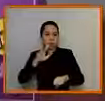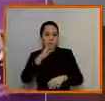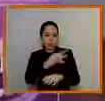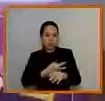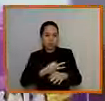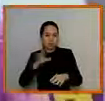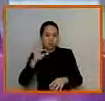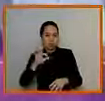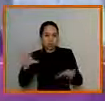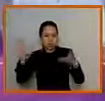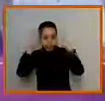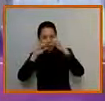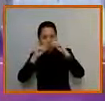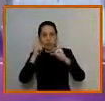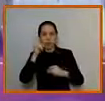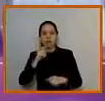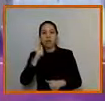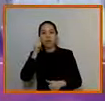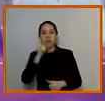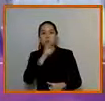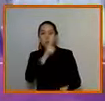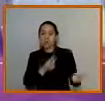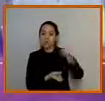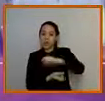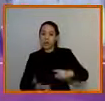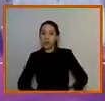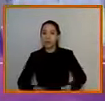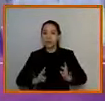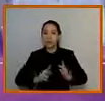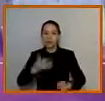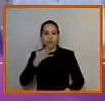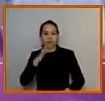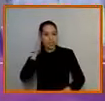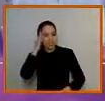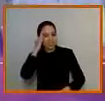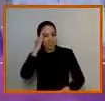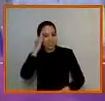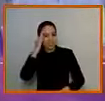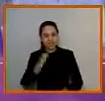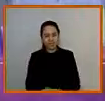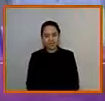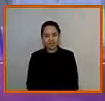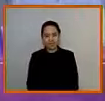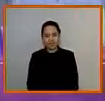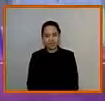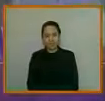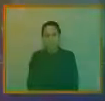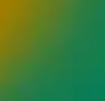y a las 9 de la noche. Recuerda que el loto te cambia la vida y tu suerte lo sabe.